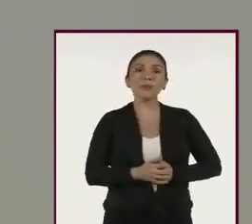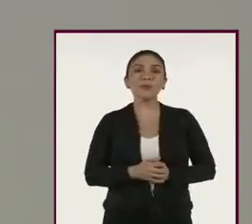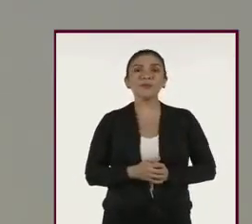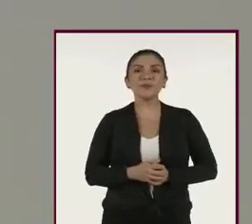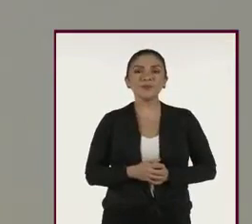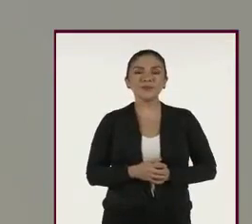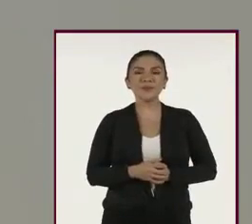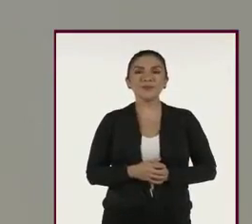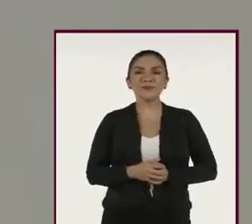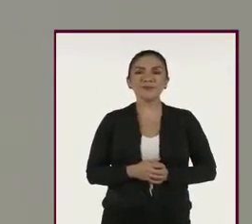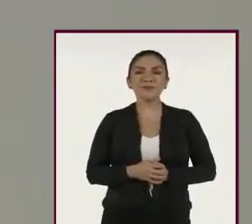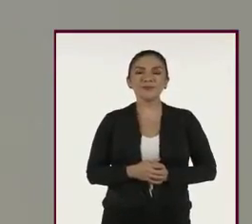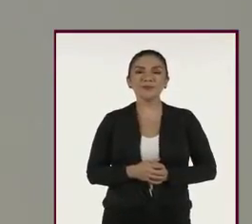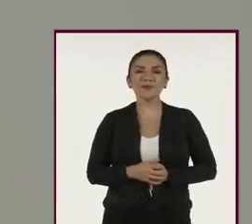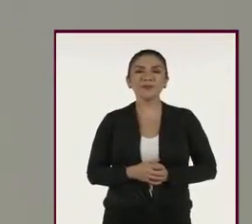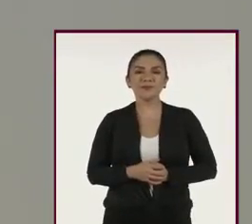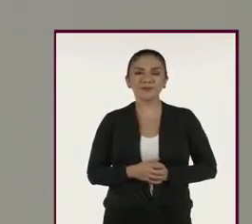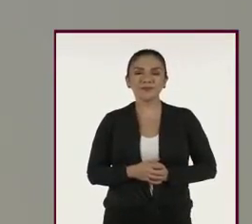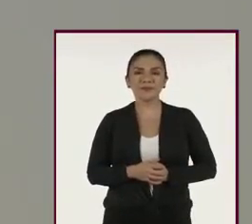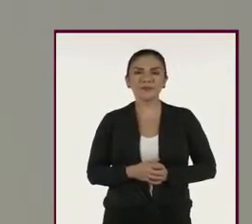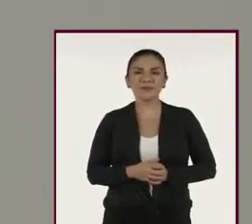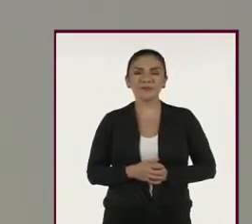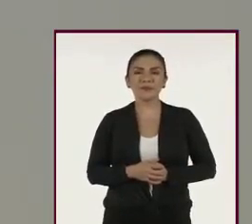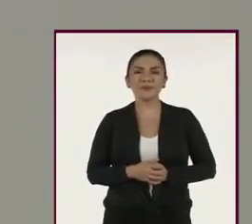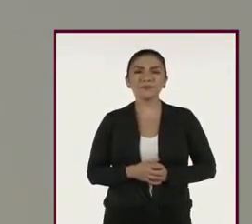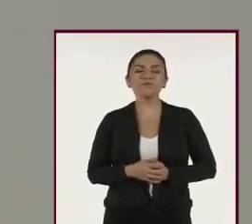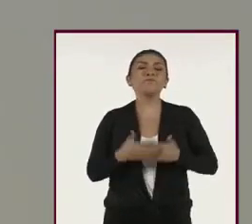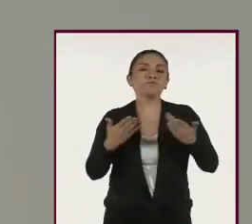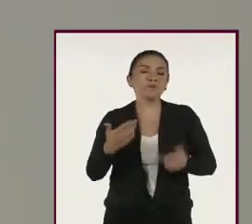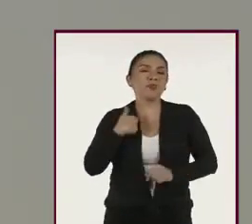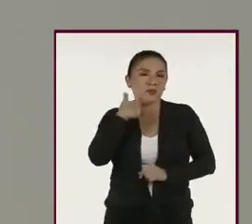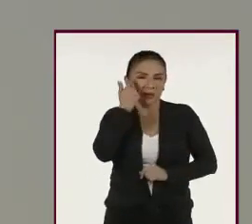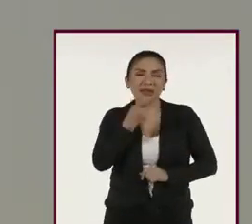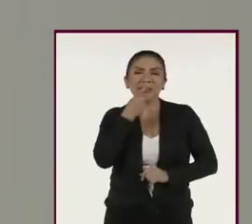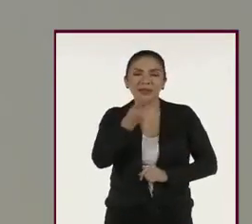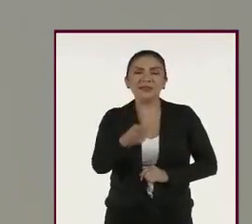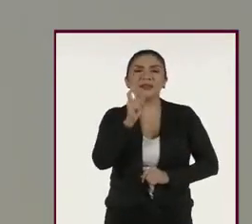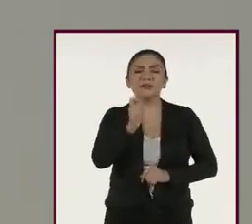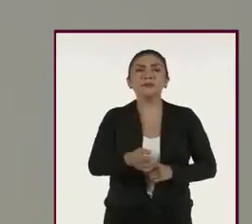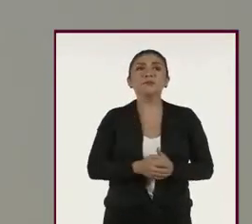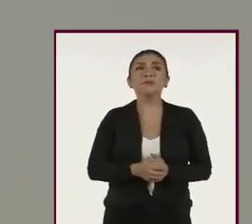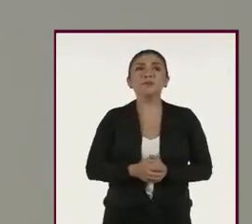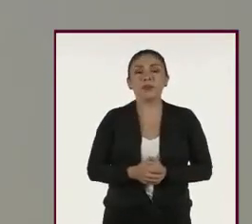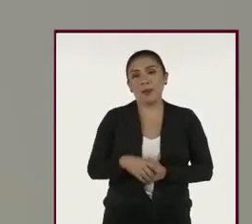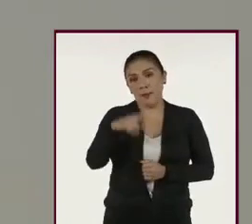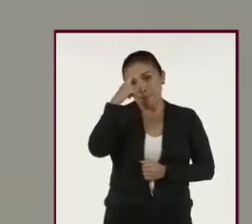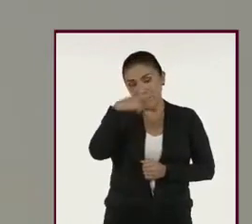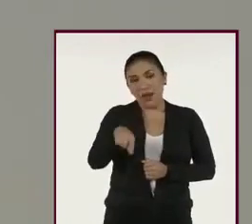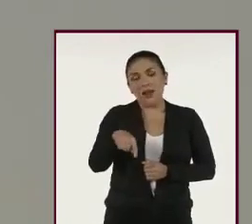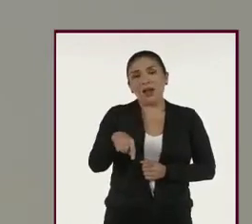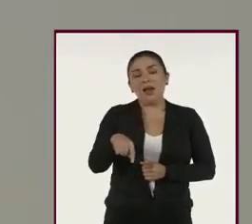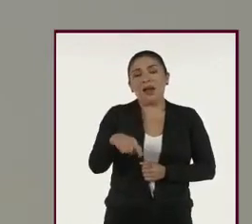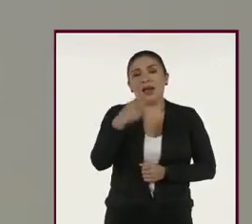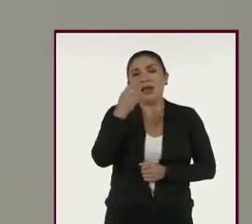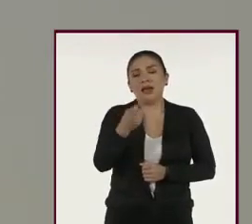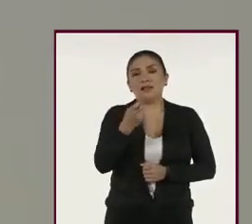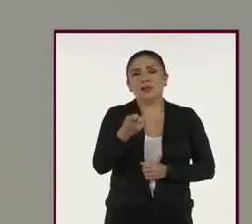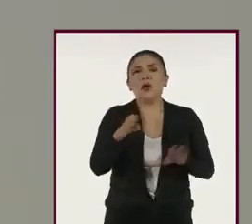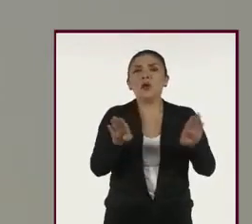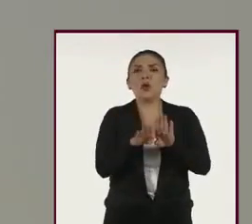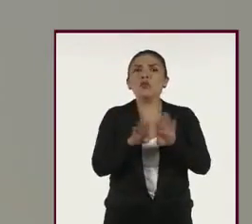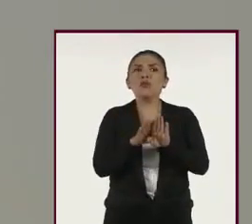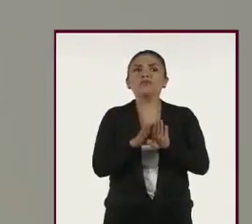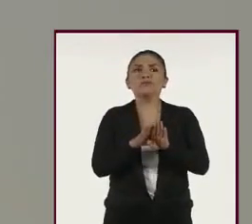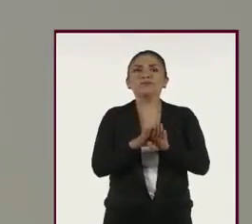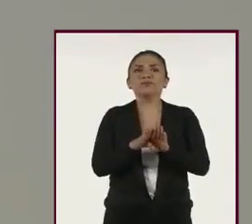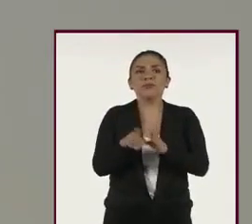muy bien. Finalmente, algo que quisiera comentarles es que dentro de estas intervenciones para poder realizar dentro